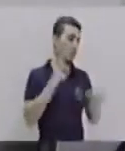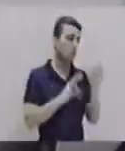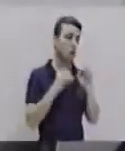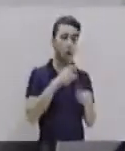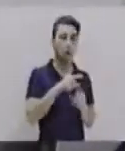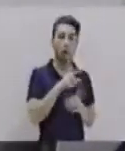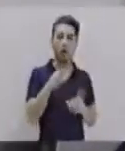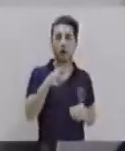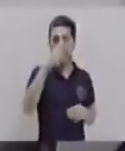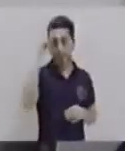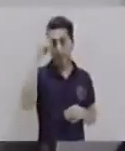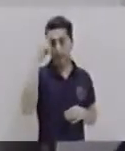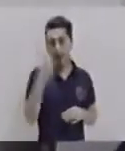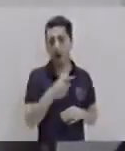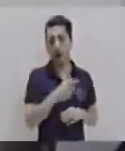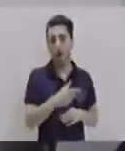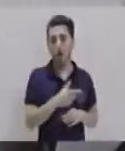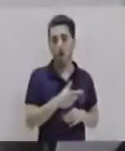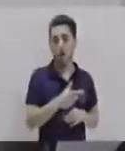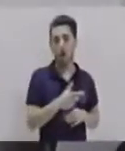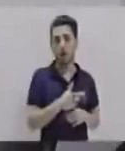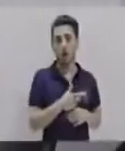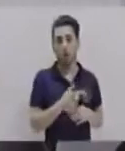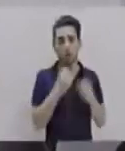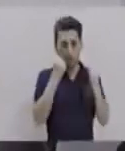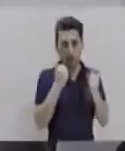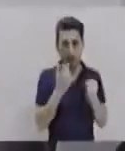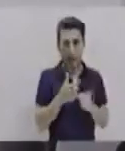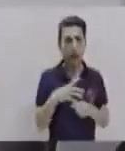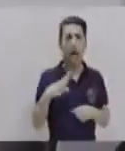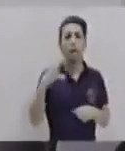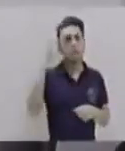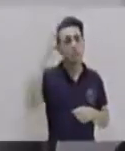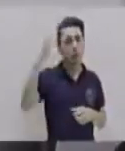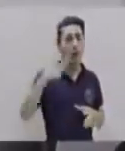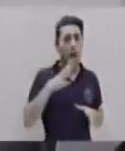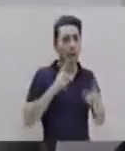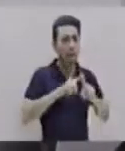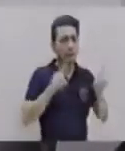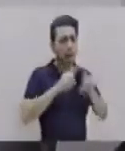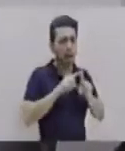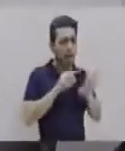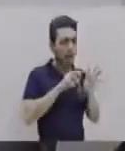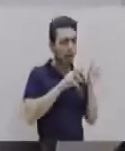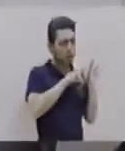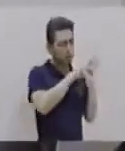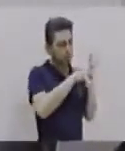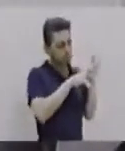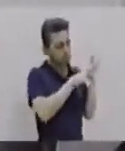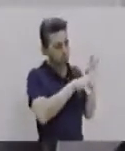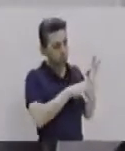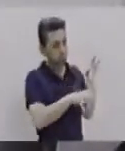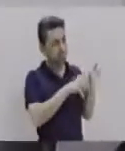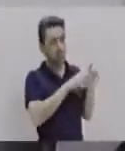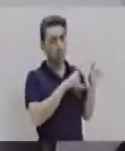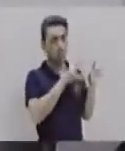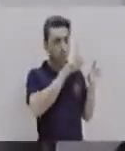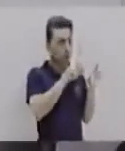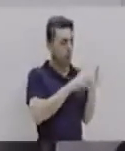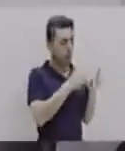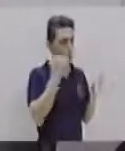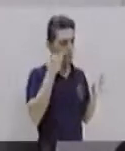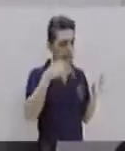las personas que tienen un trabajo, incluso la psicología tiene varias ramas, ¿verdad? Hay psicología educativa, hay